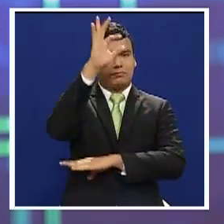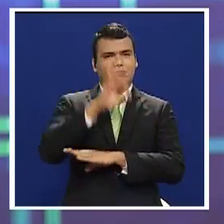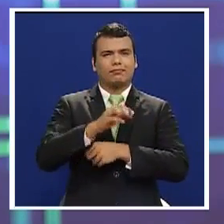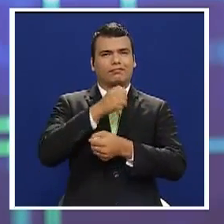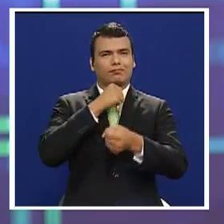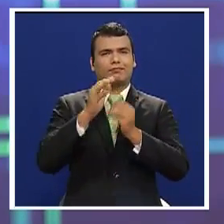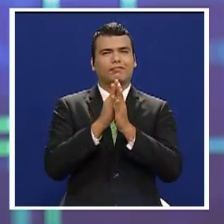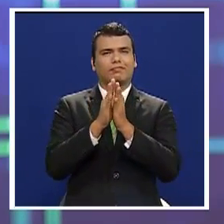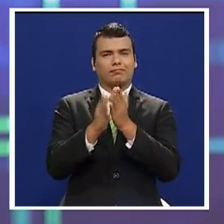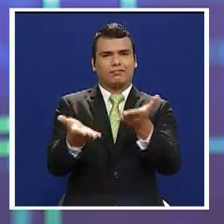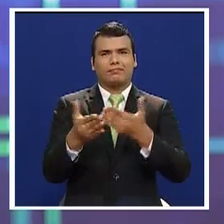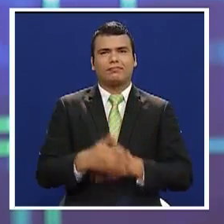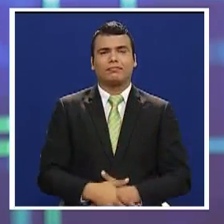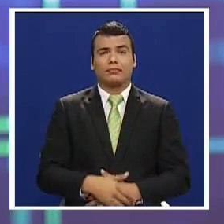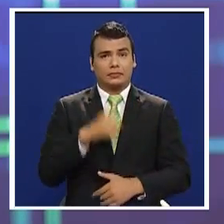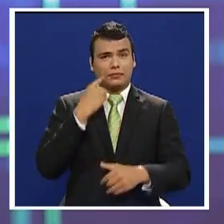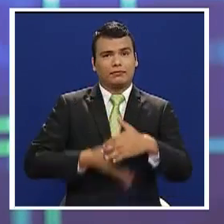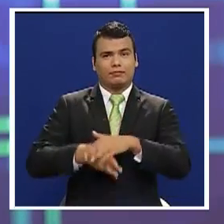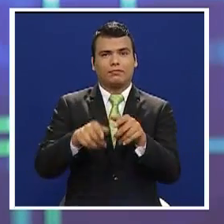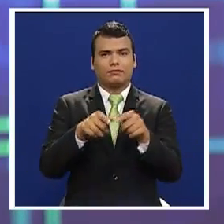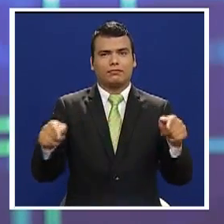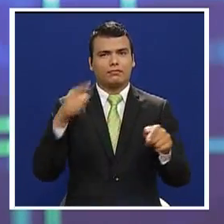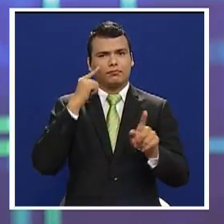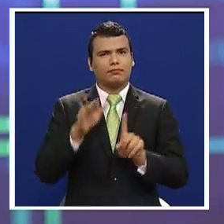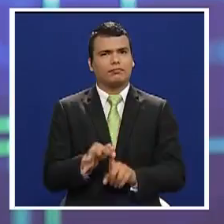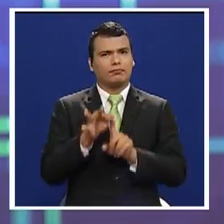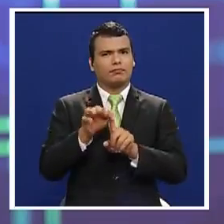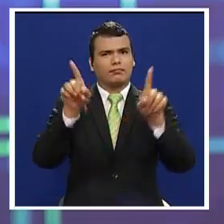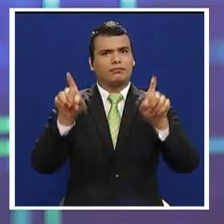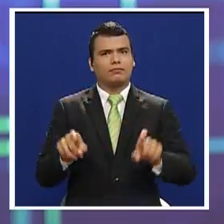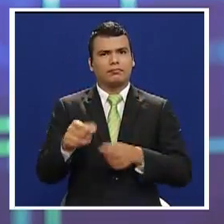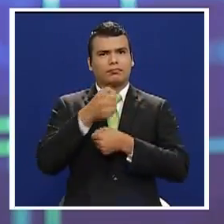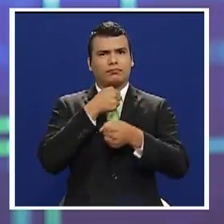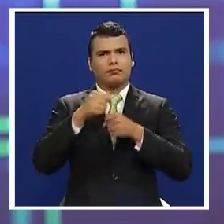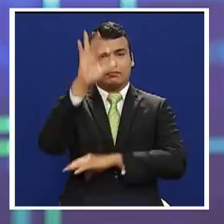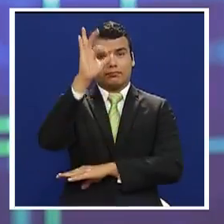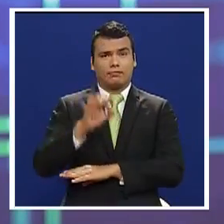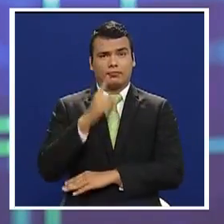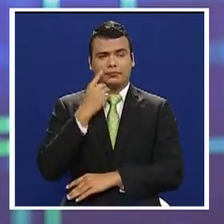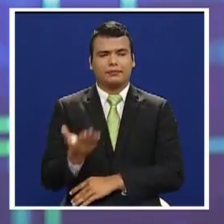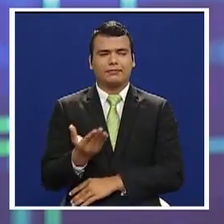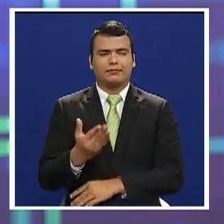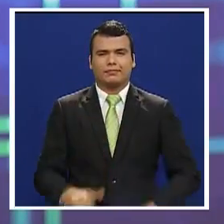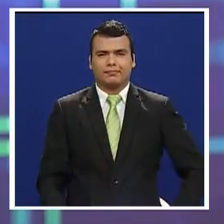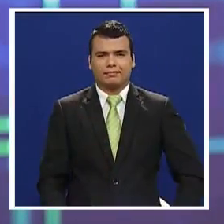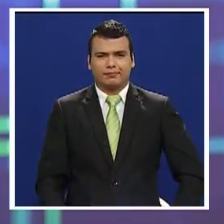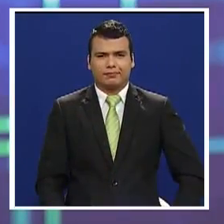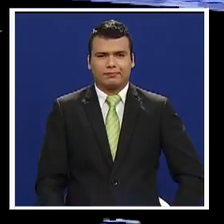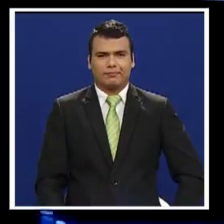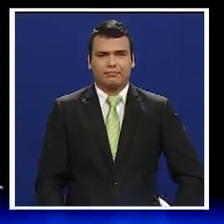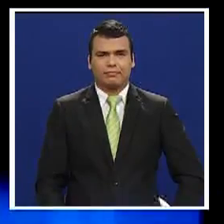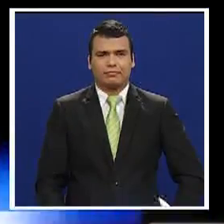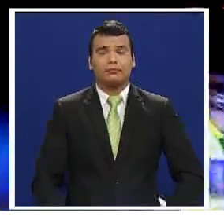cultural. Y vamos a una pausa, ya regresamos con todo el cubrimiento en este martes deportivo de Telepacífico Noticias, en el que hoy hablaremos del